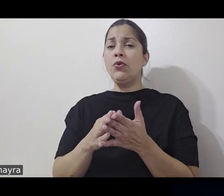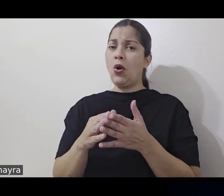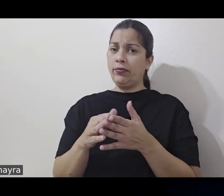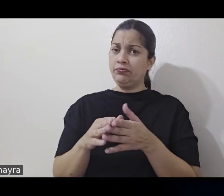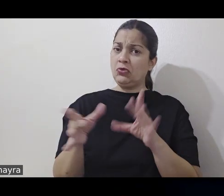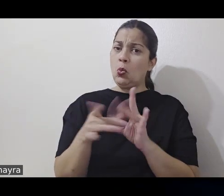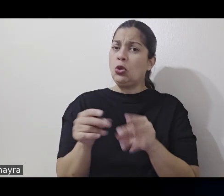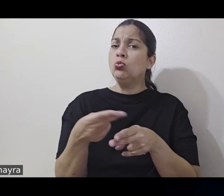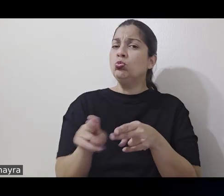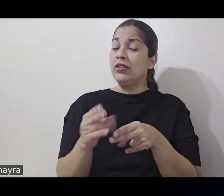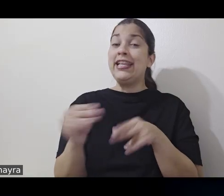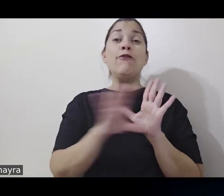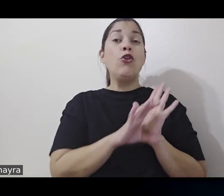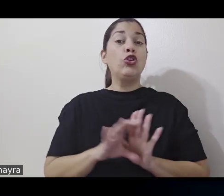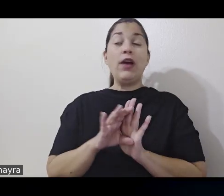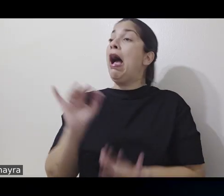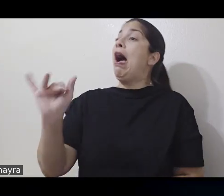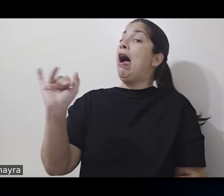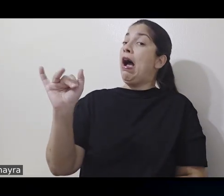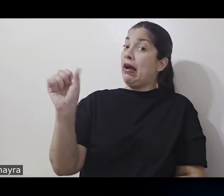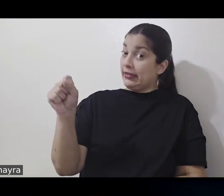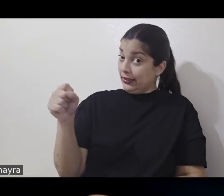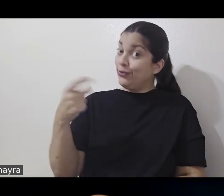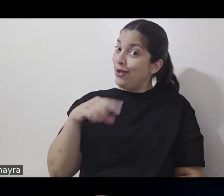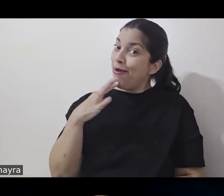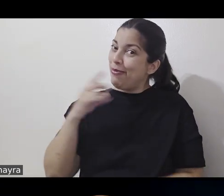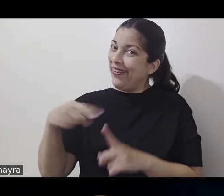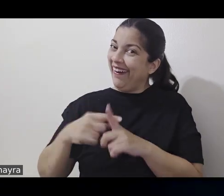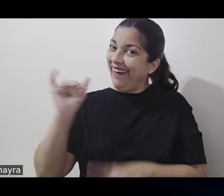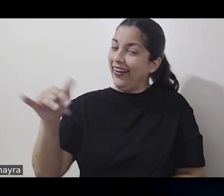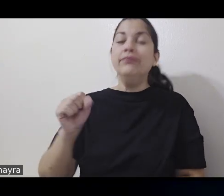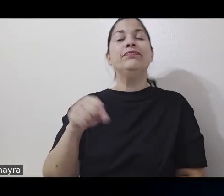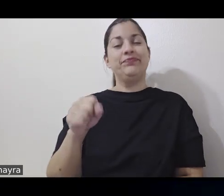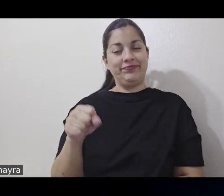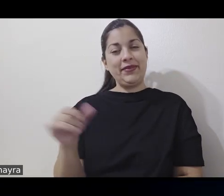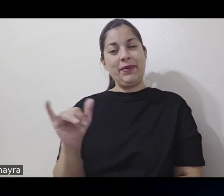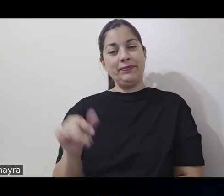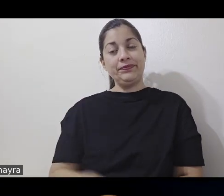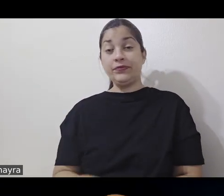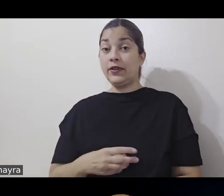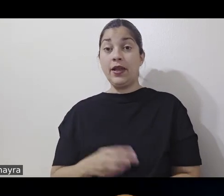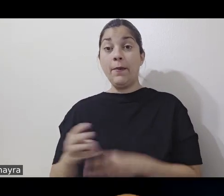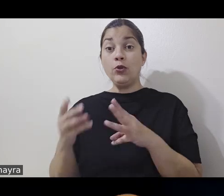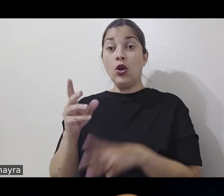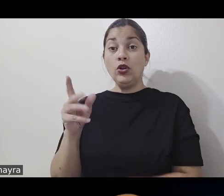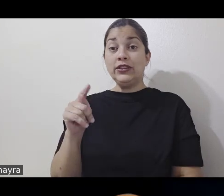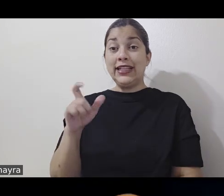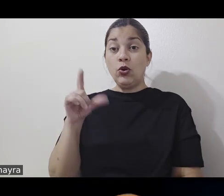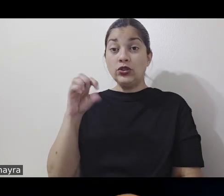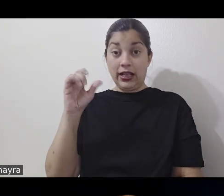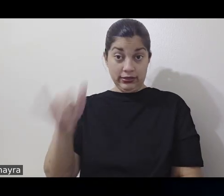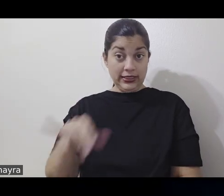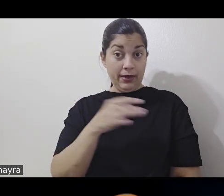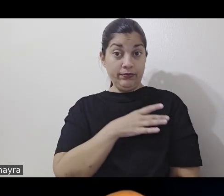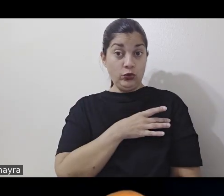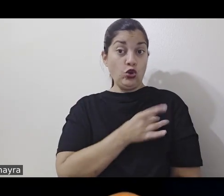fotografías. Pero sí, ese hablamos de él. Sí, también tuvimos. Y Los Mundos de Lonsdale, que fue la novela gráfica, ese salió